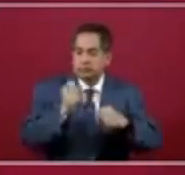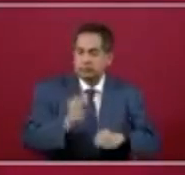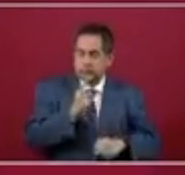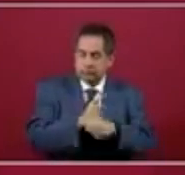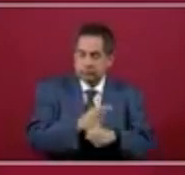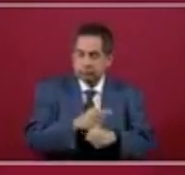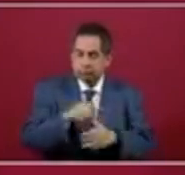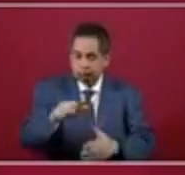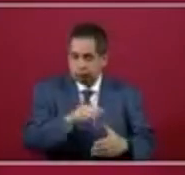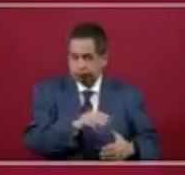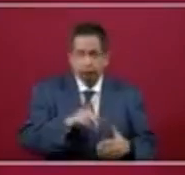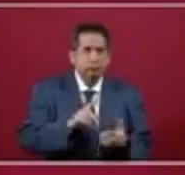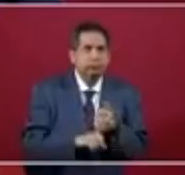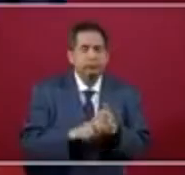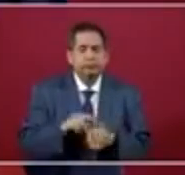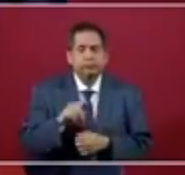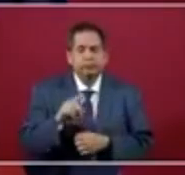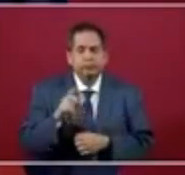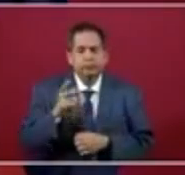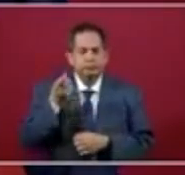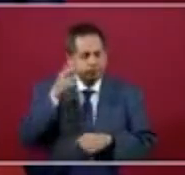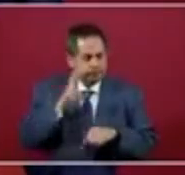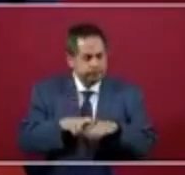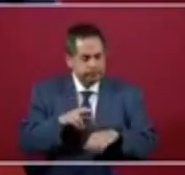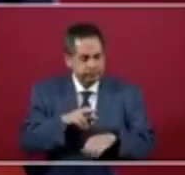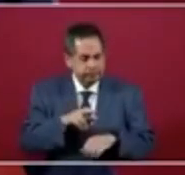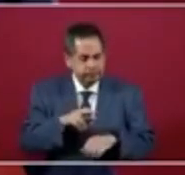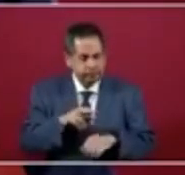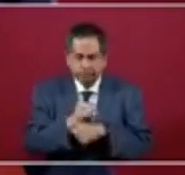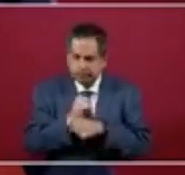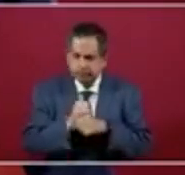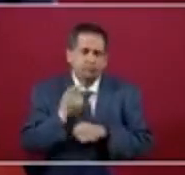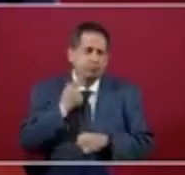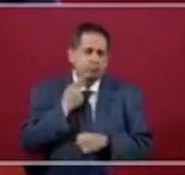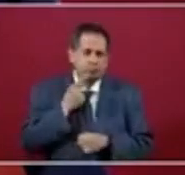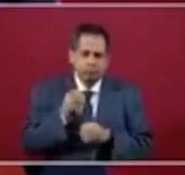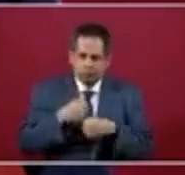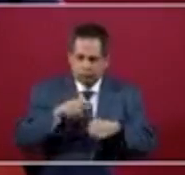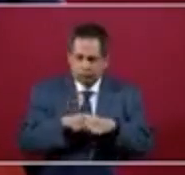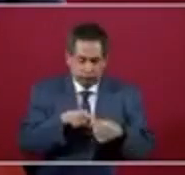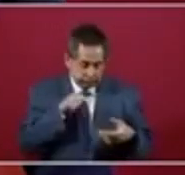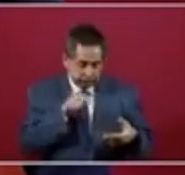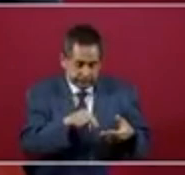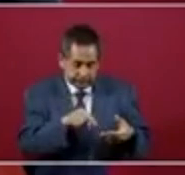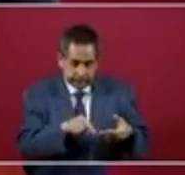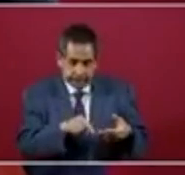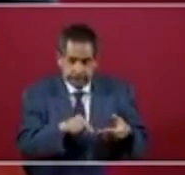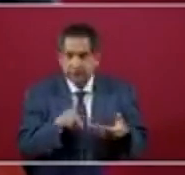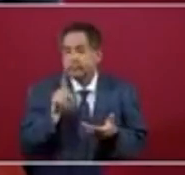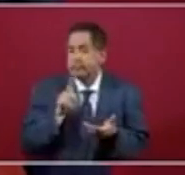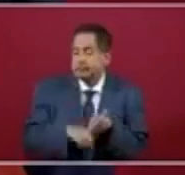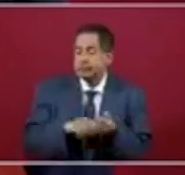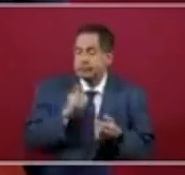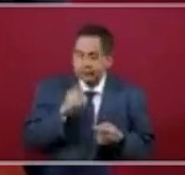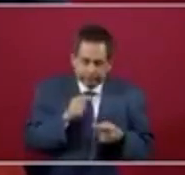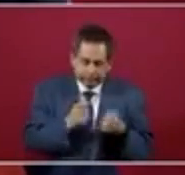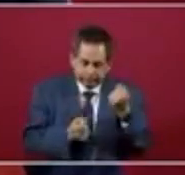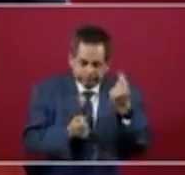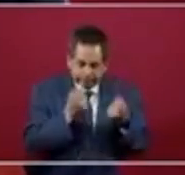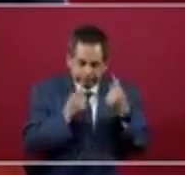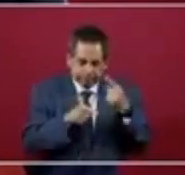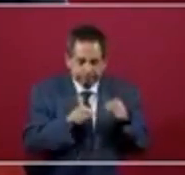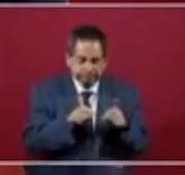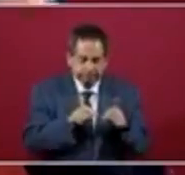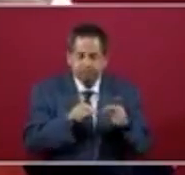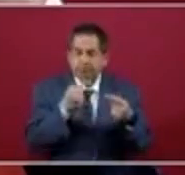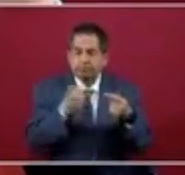y de la Dirección General de Investigaciones Políticas y Sociales, que tienen solamente las reservas que tienen